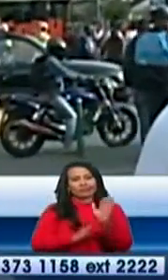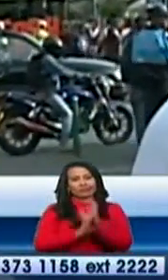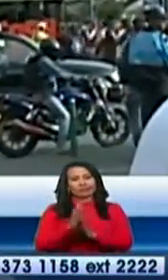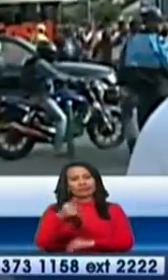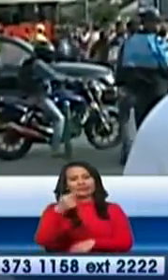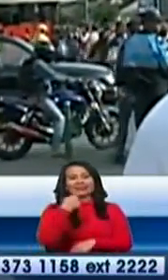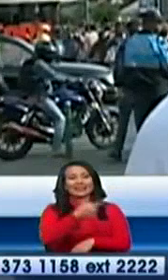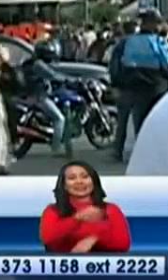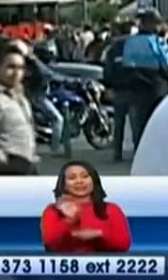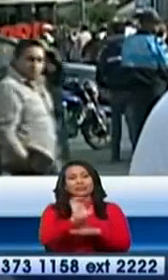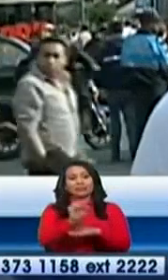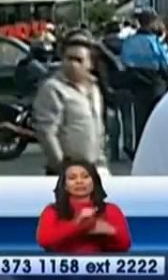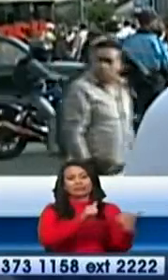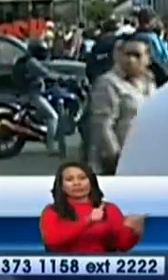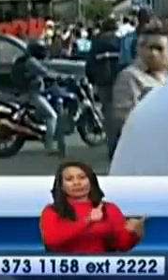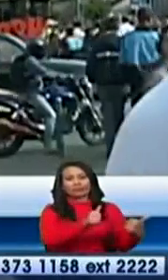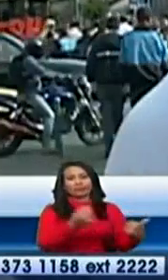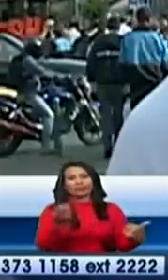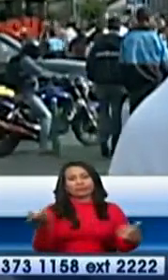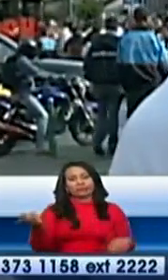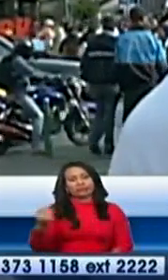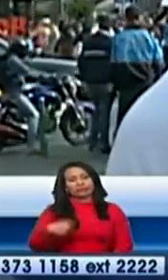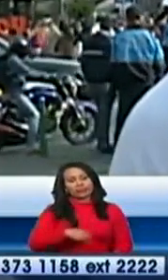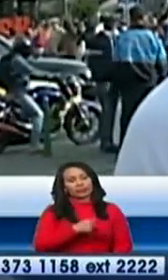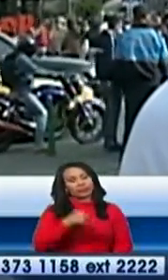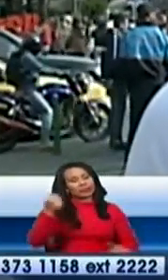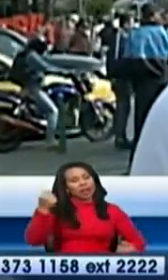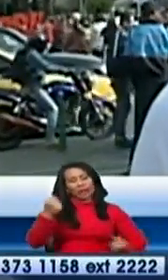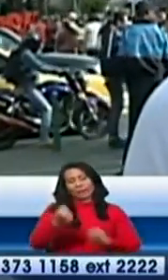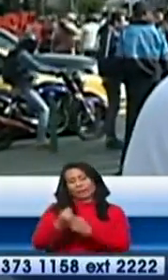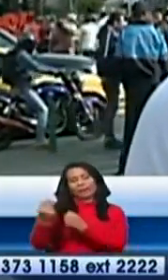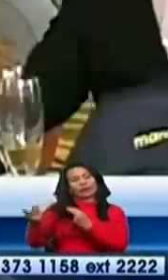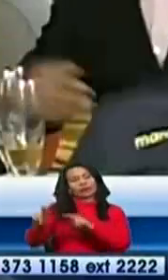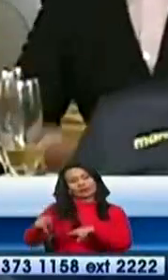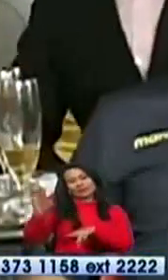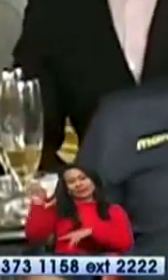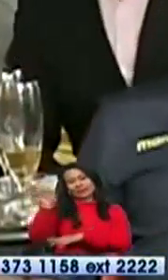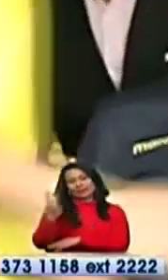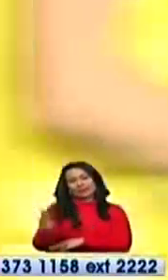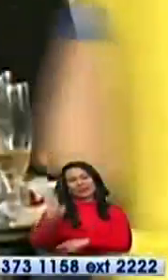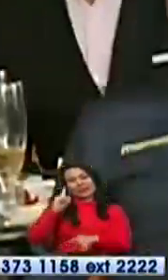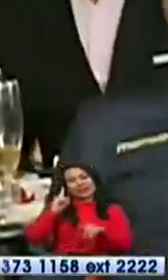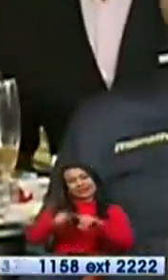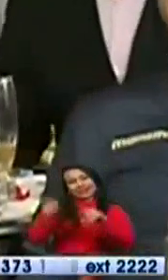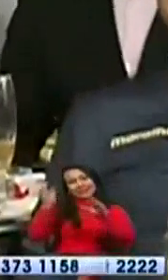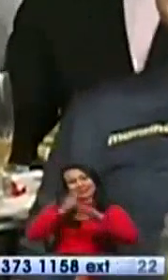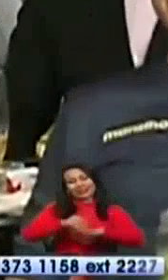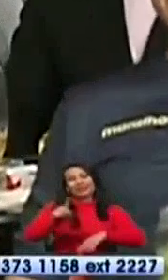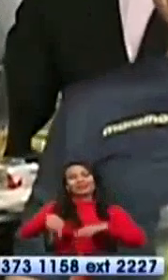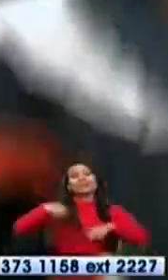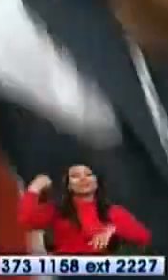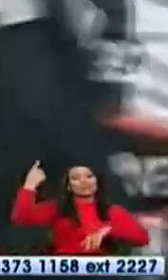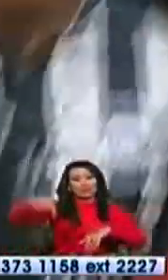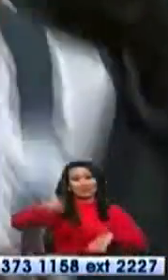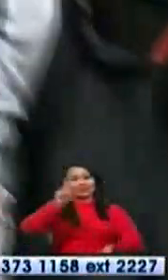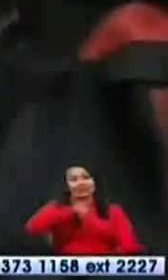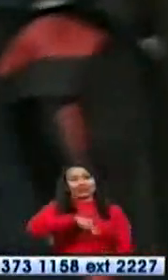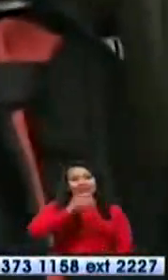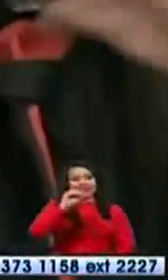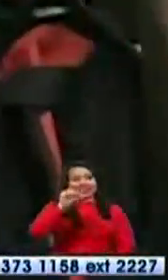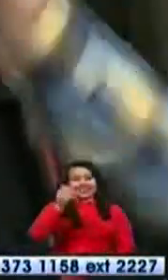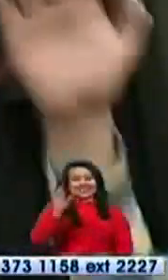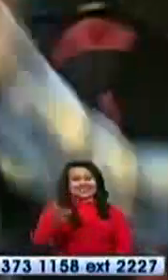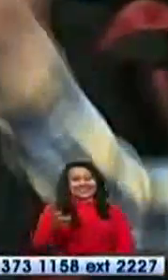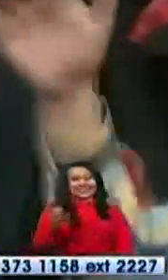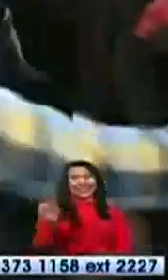y... Pero bueno, igualito, apoyando a nuestra selección hasta el final, pues. En las próximas eliminatorias, en el 2016, Ecuador se